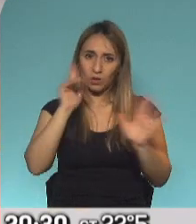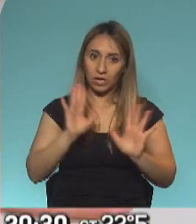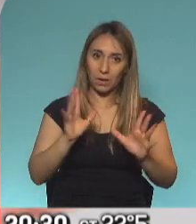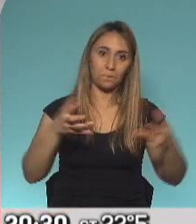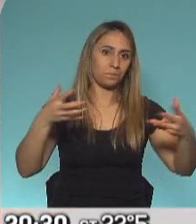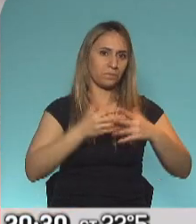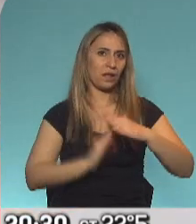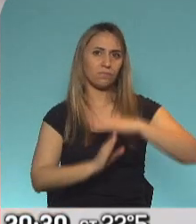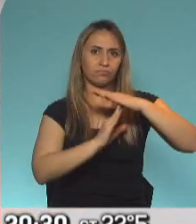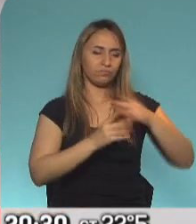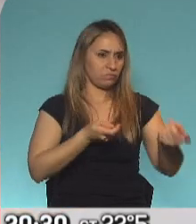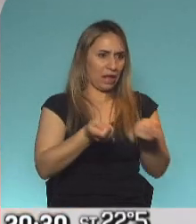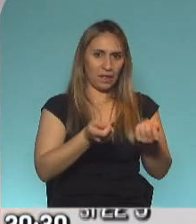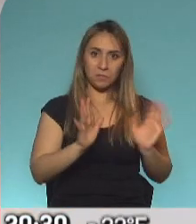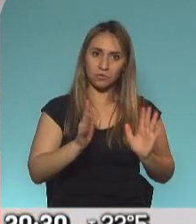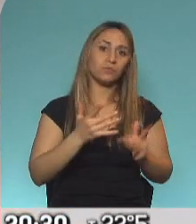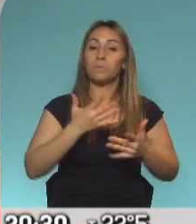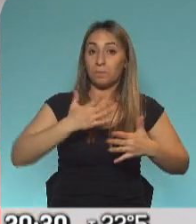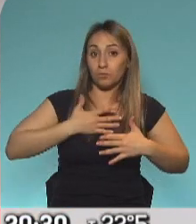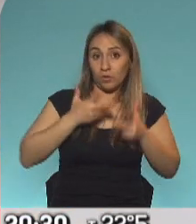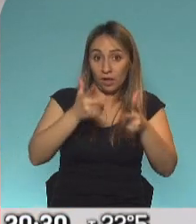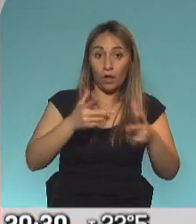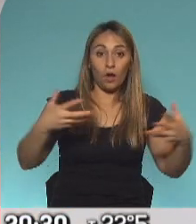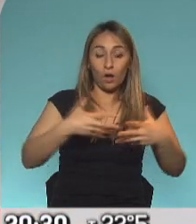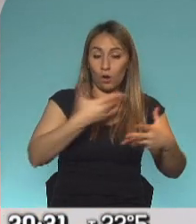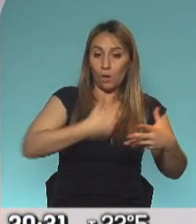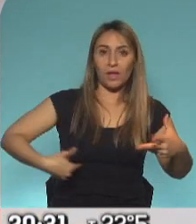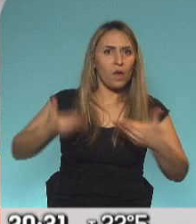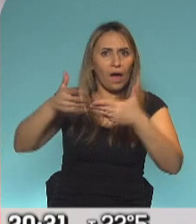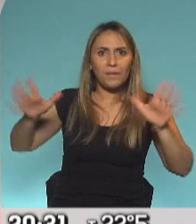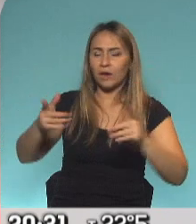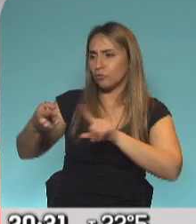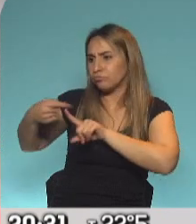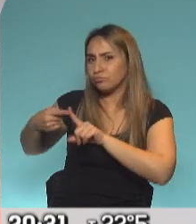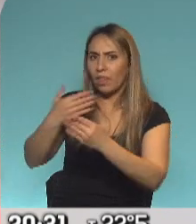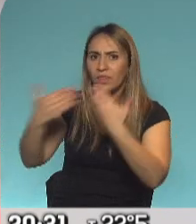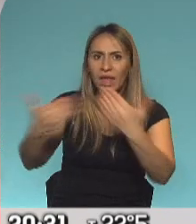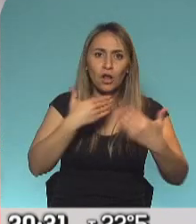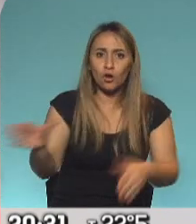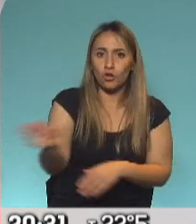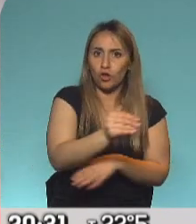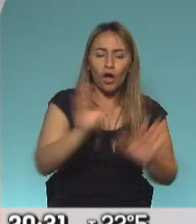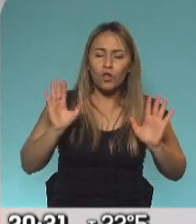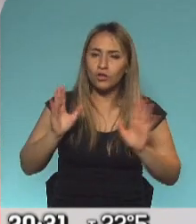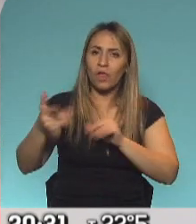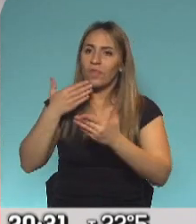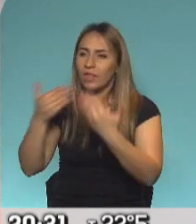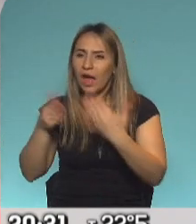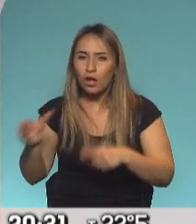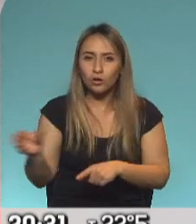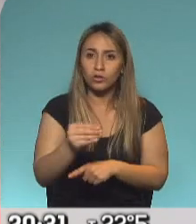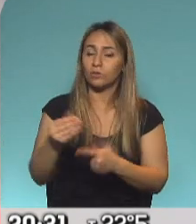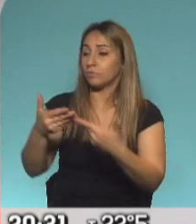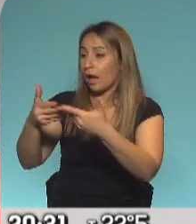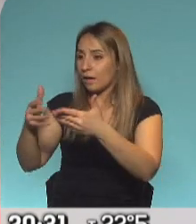dirigencial, yo te puedo decir que este es un gobierno abierto que dialoga con todos los sectores, no solo con los convencidos, sino que también dialoga con otros sectores, sobre todo